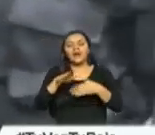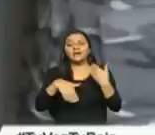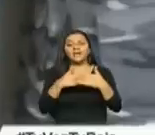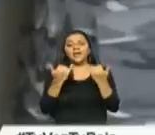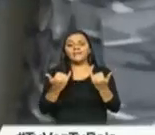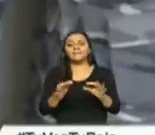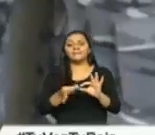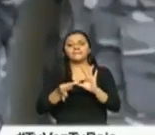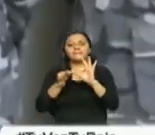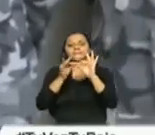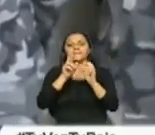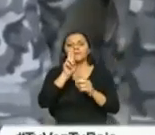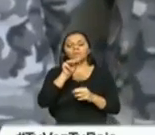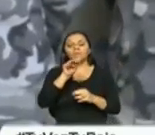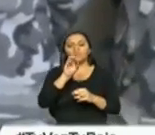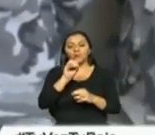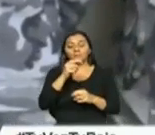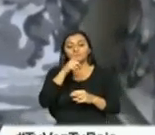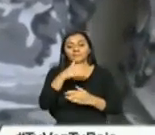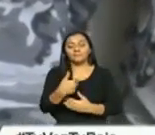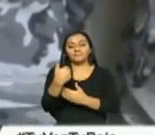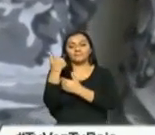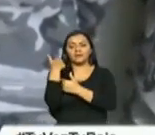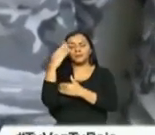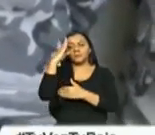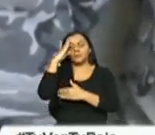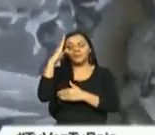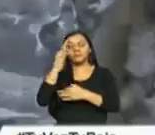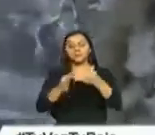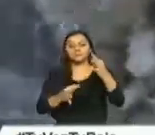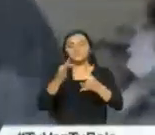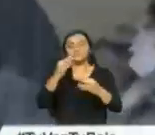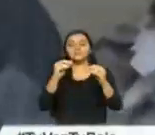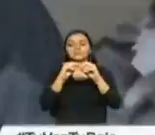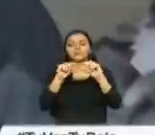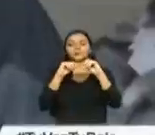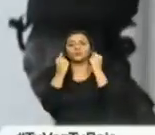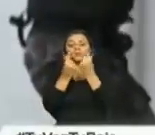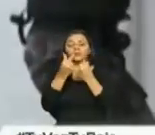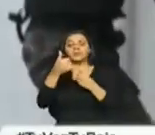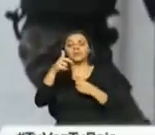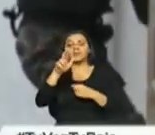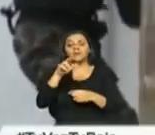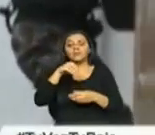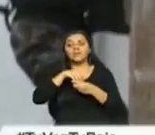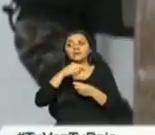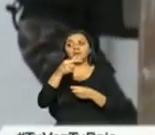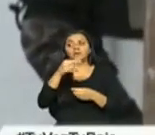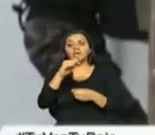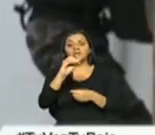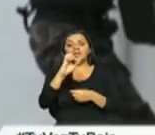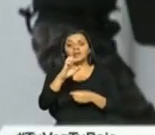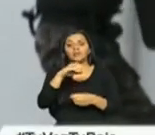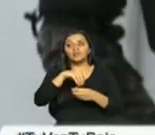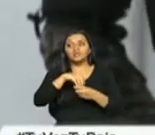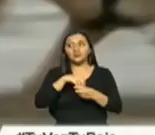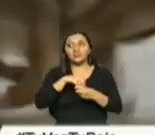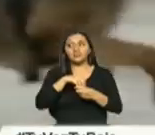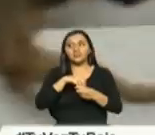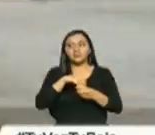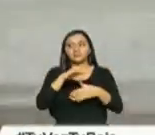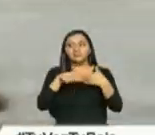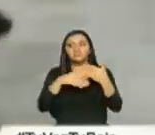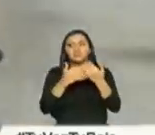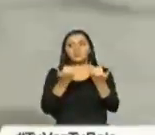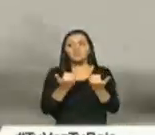del Mantenimiento del Orden Humo, Policía Judicial, Grupo de Intervención y Rescate GIR, Grupo de Operaciones Especiales